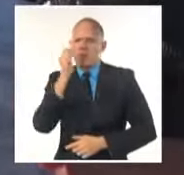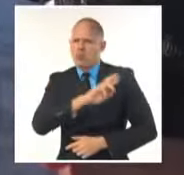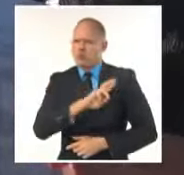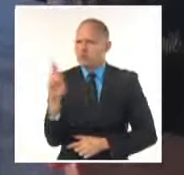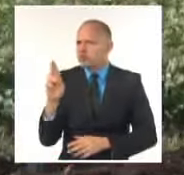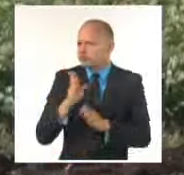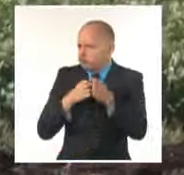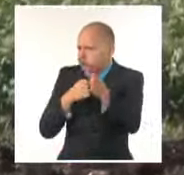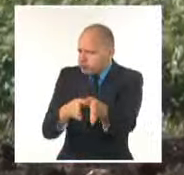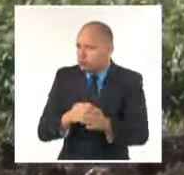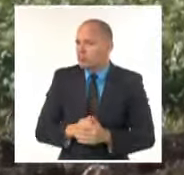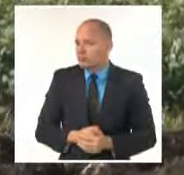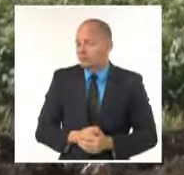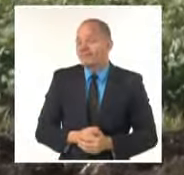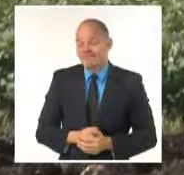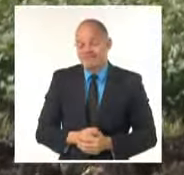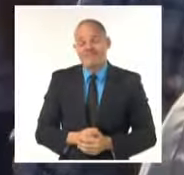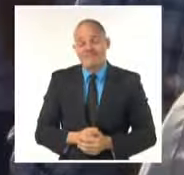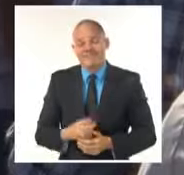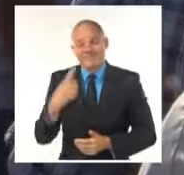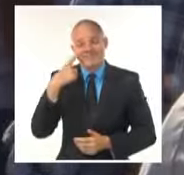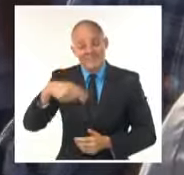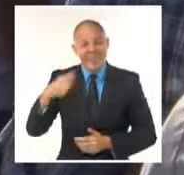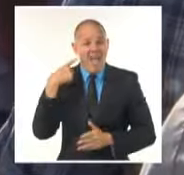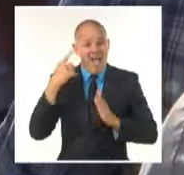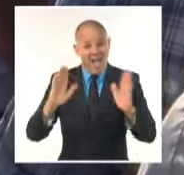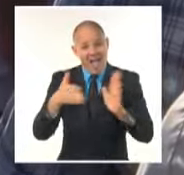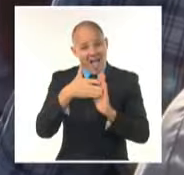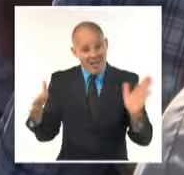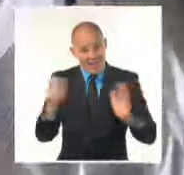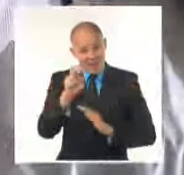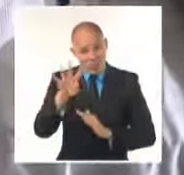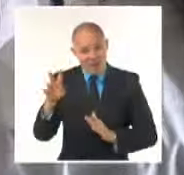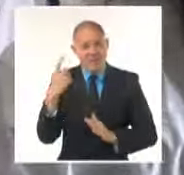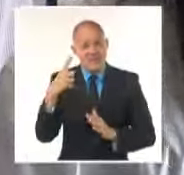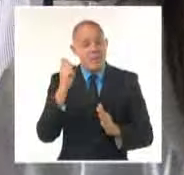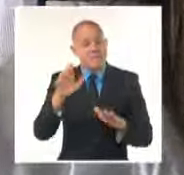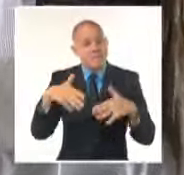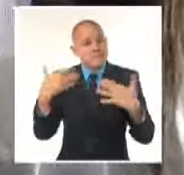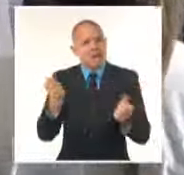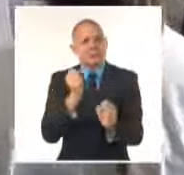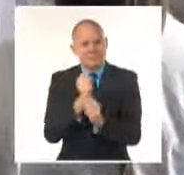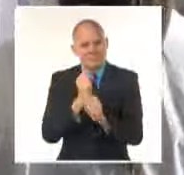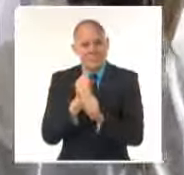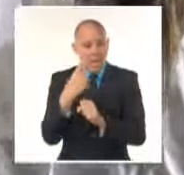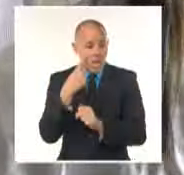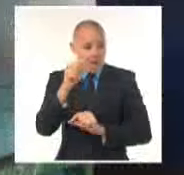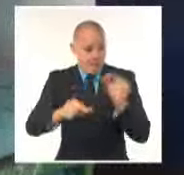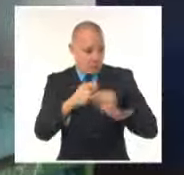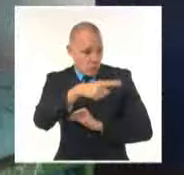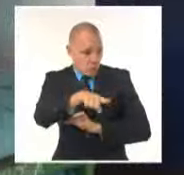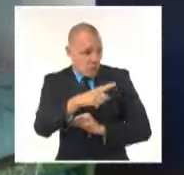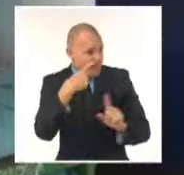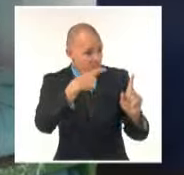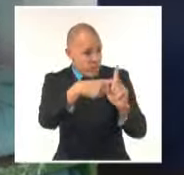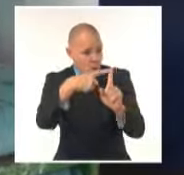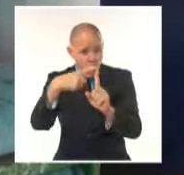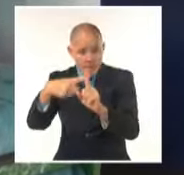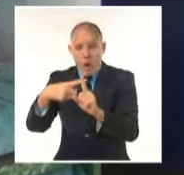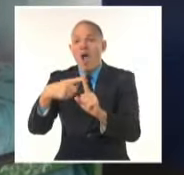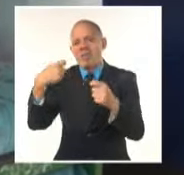hacer. Y el reto en este 2024 es multiplicar las buenas experiencias de los que trabajan y suman para hacer de Cuba cada